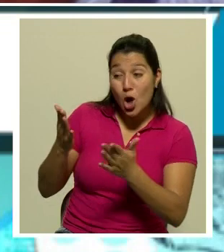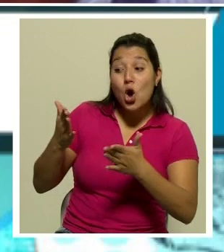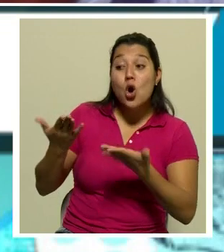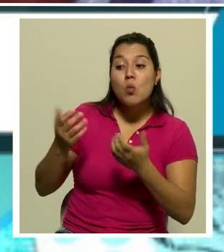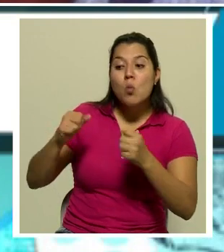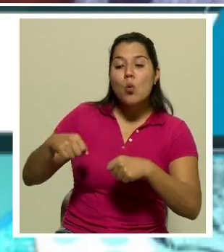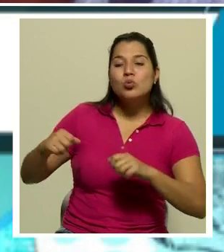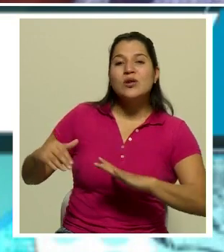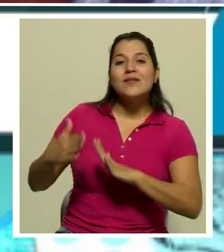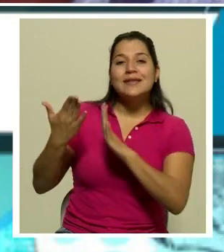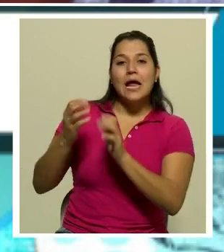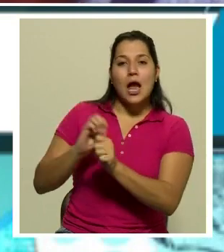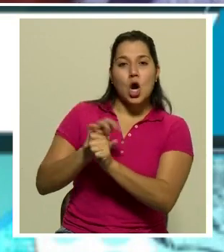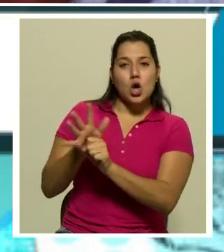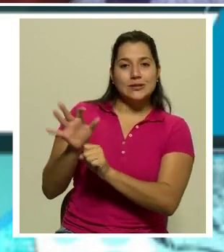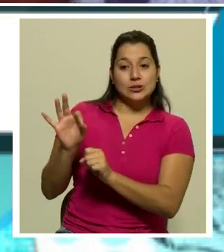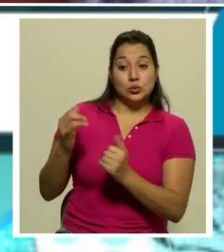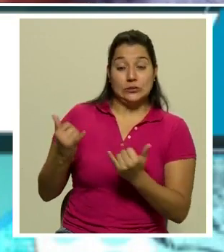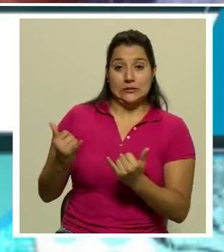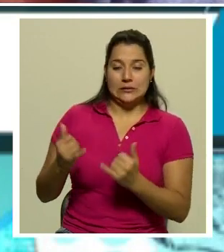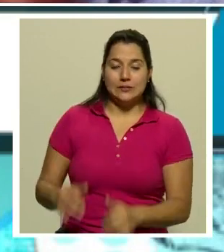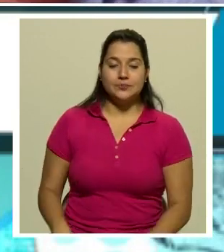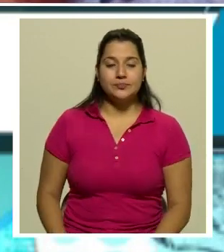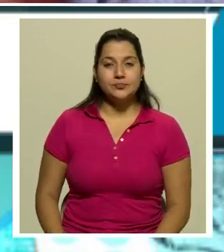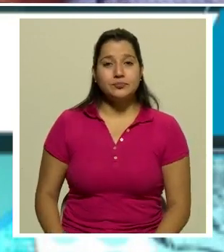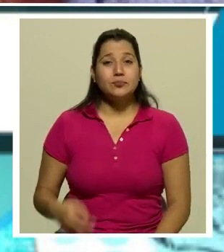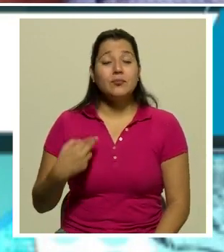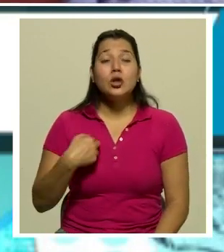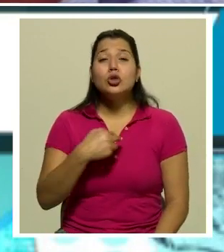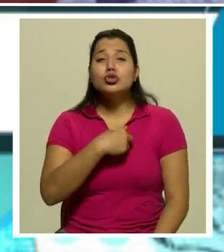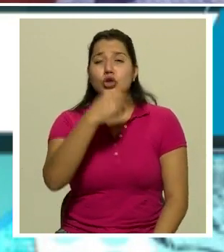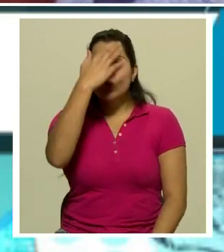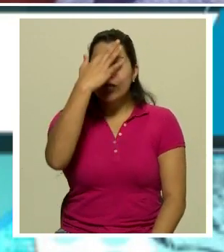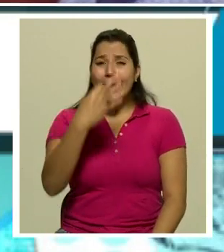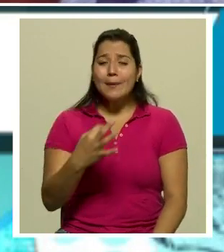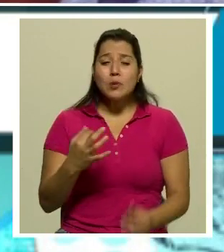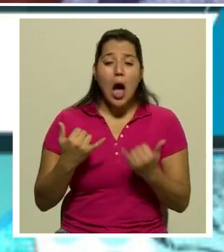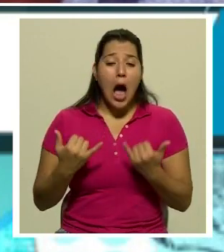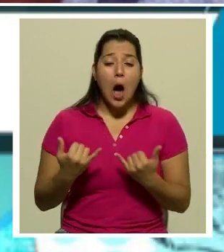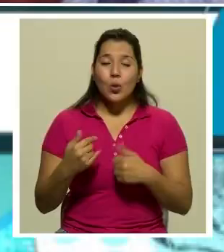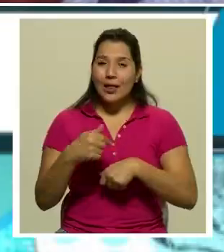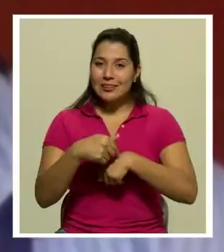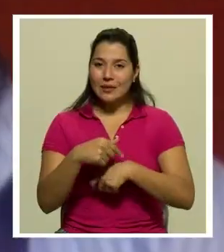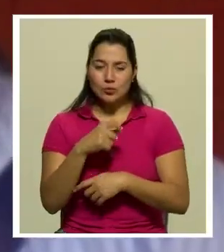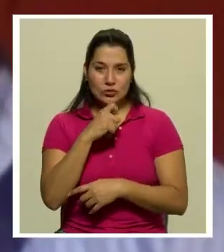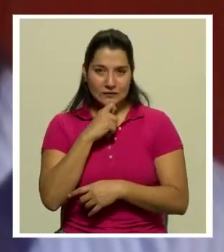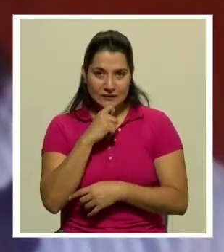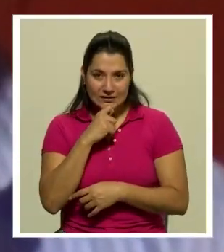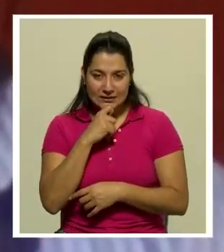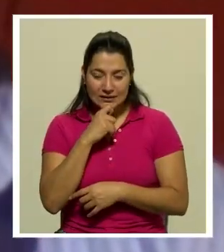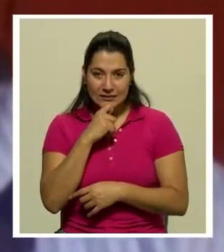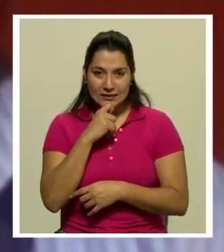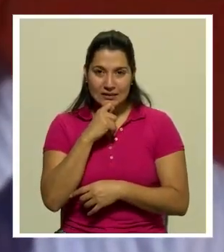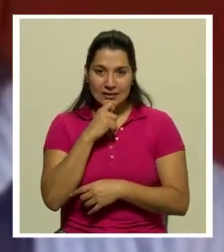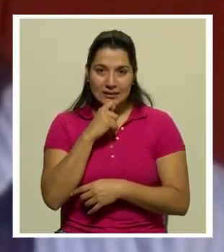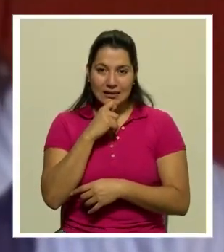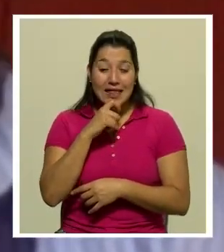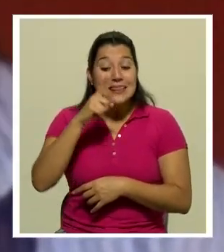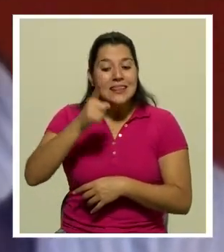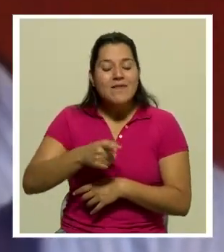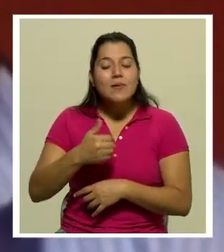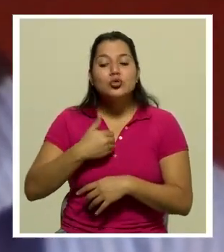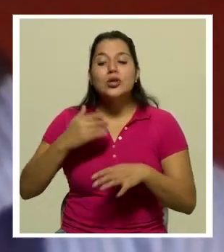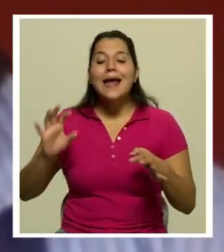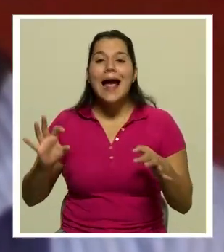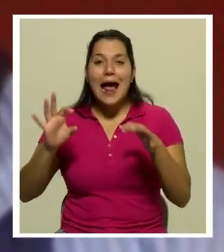crisis. Nosotros creemos que en estos tiempos tan difíciles debe haber una alianza entre